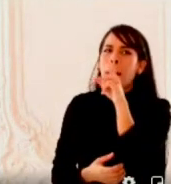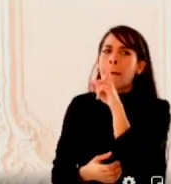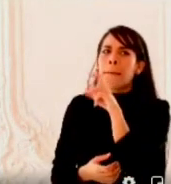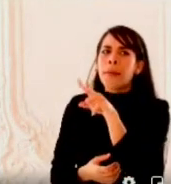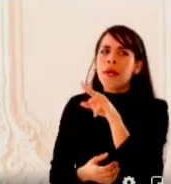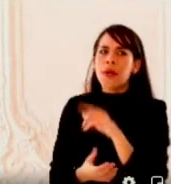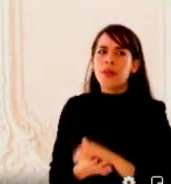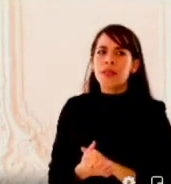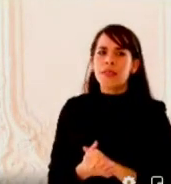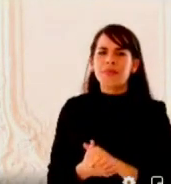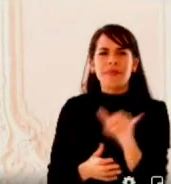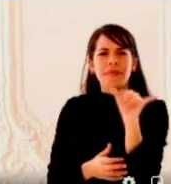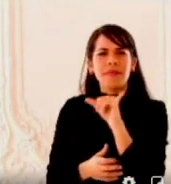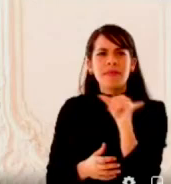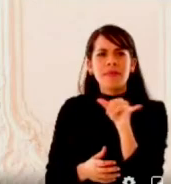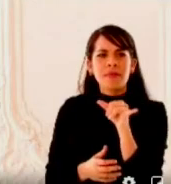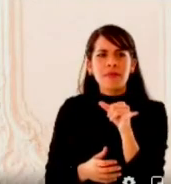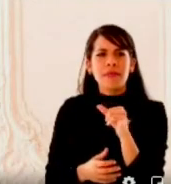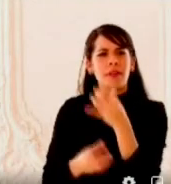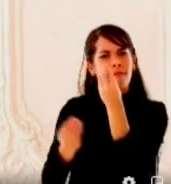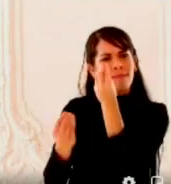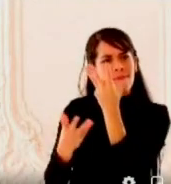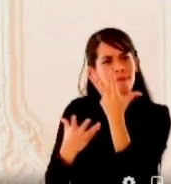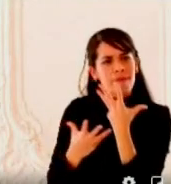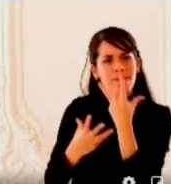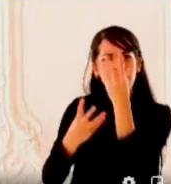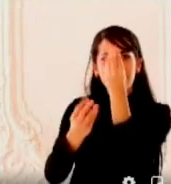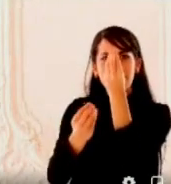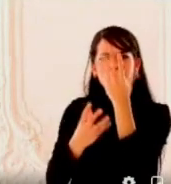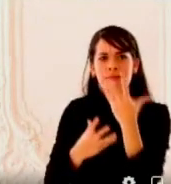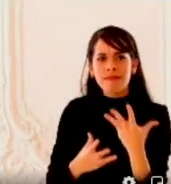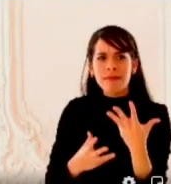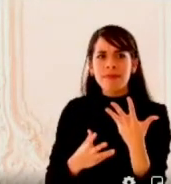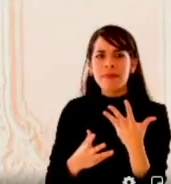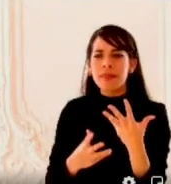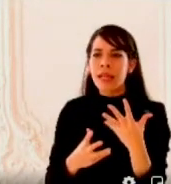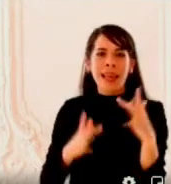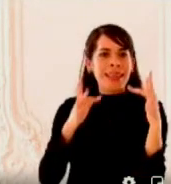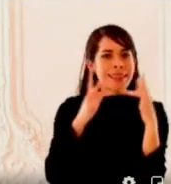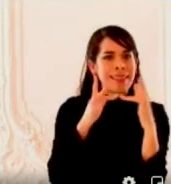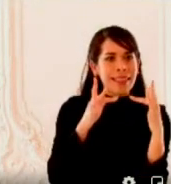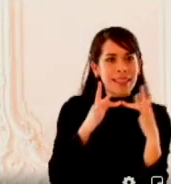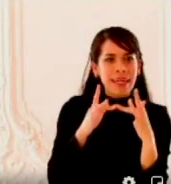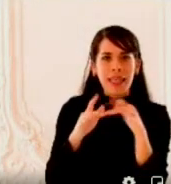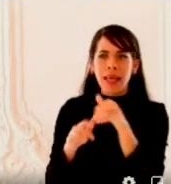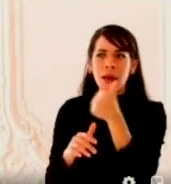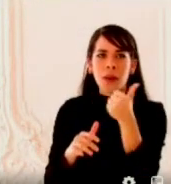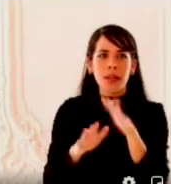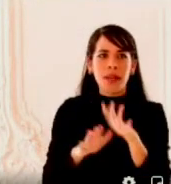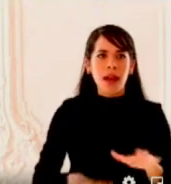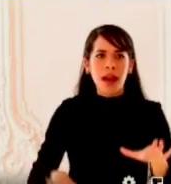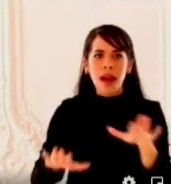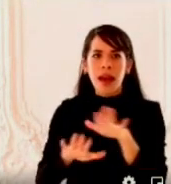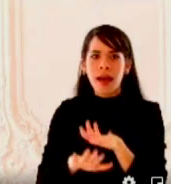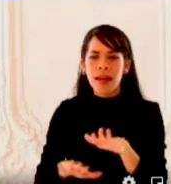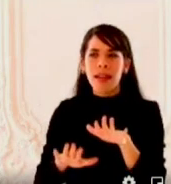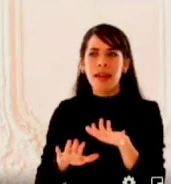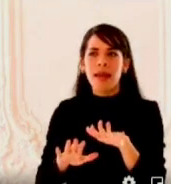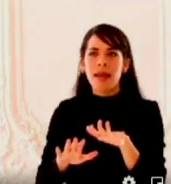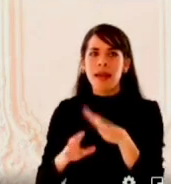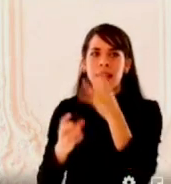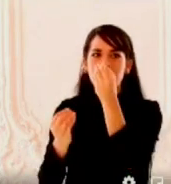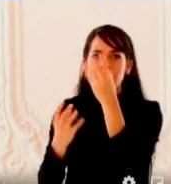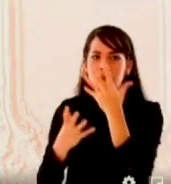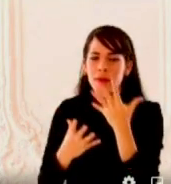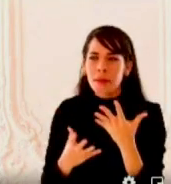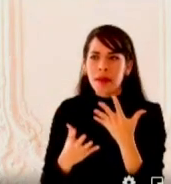se ha mencionado hoy mucha preocupación, ¿verdad?, en las redes y en todos los lugares sobre esta cuestión de las fotomultas. Yo sé que ya esto el tribunal